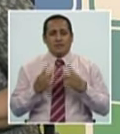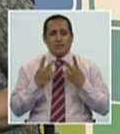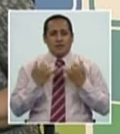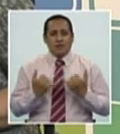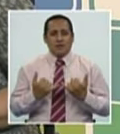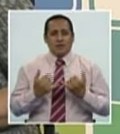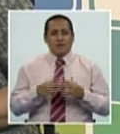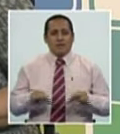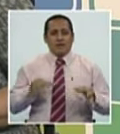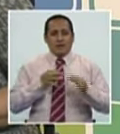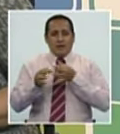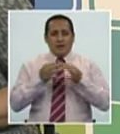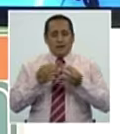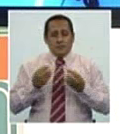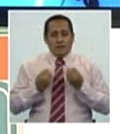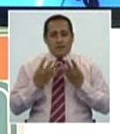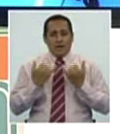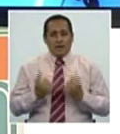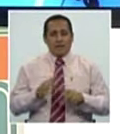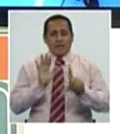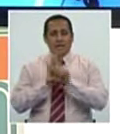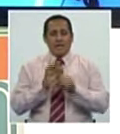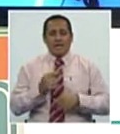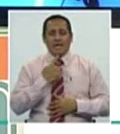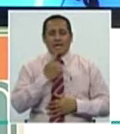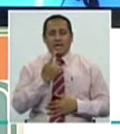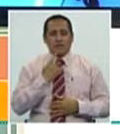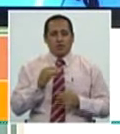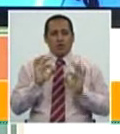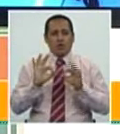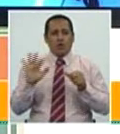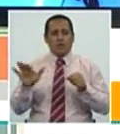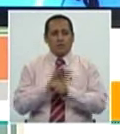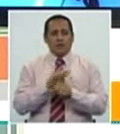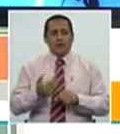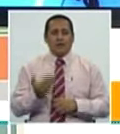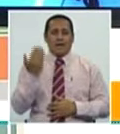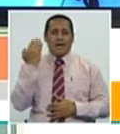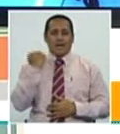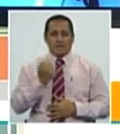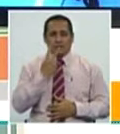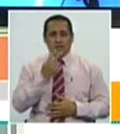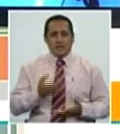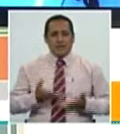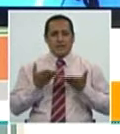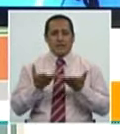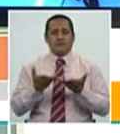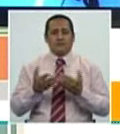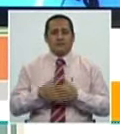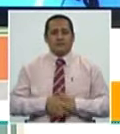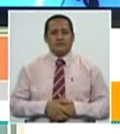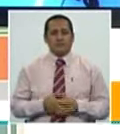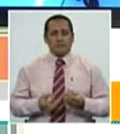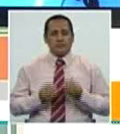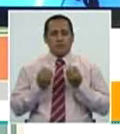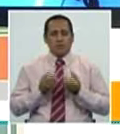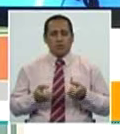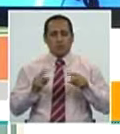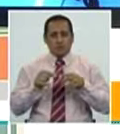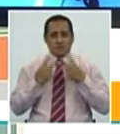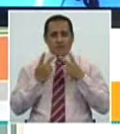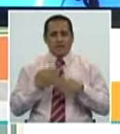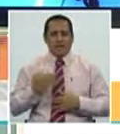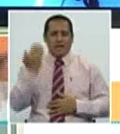así, puntuales. Bueno, con esta ley lo que se ha hecho es complementar lo que anteriormente se estaba dando, ¿no? Porque